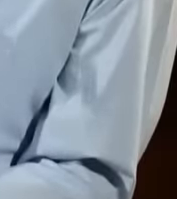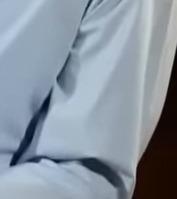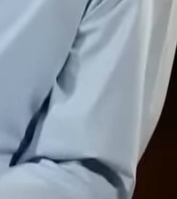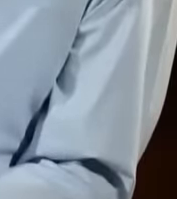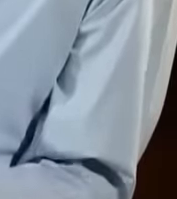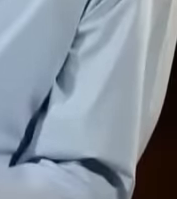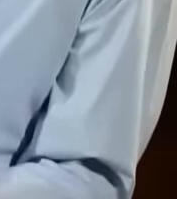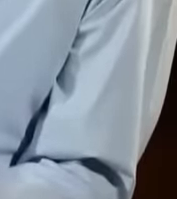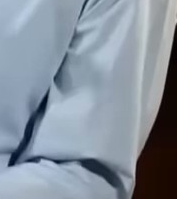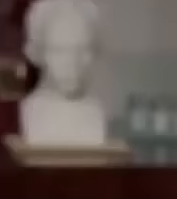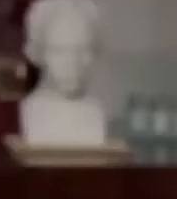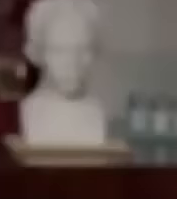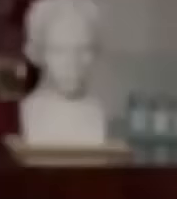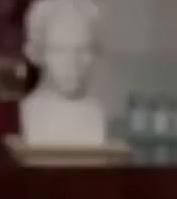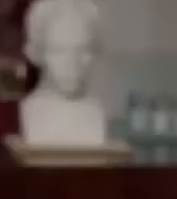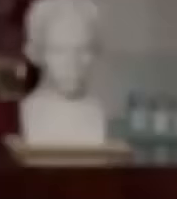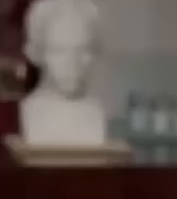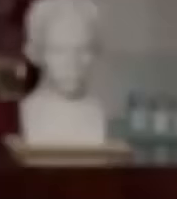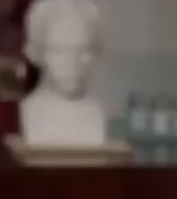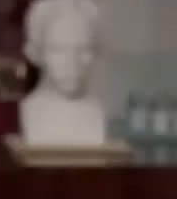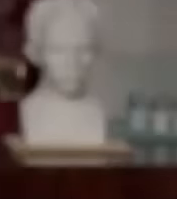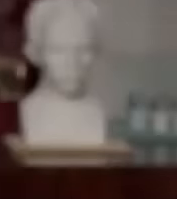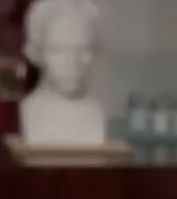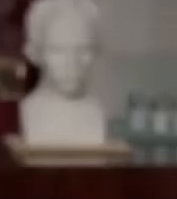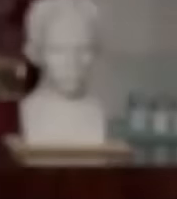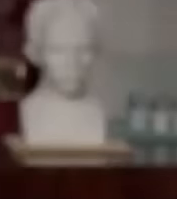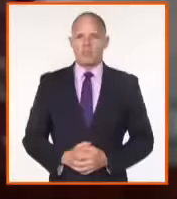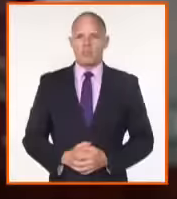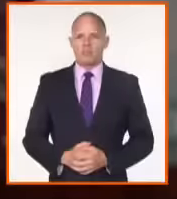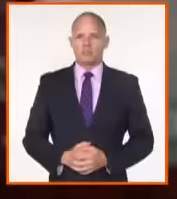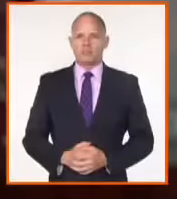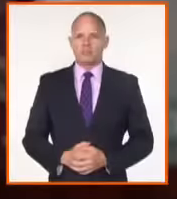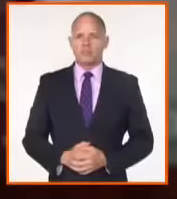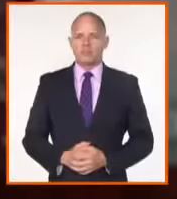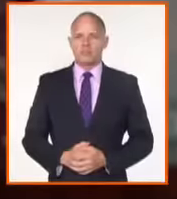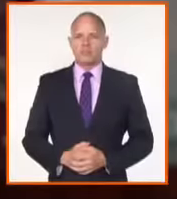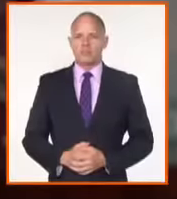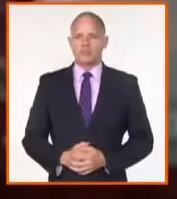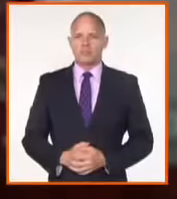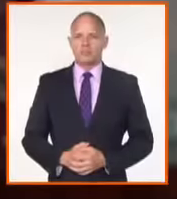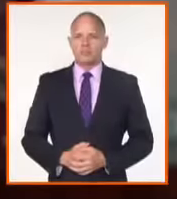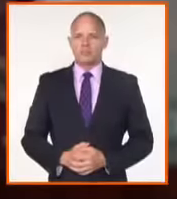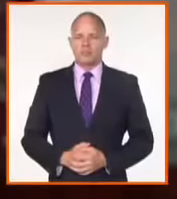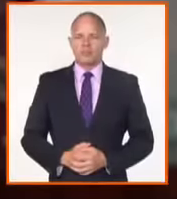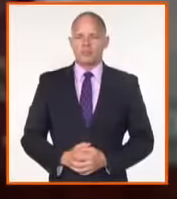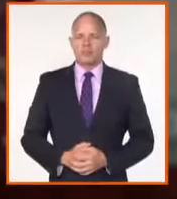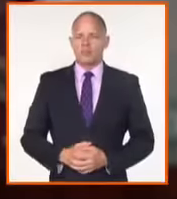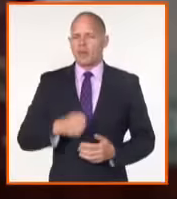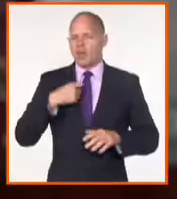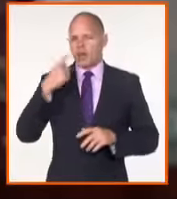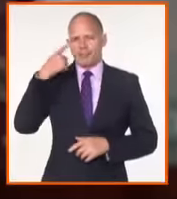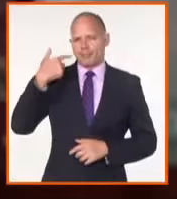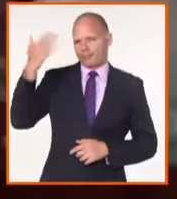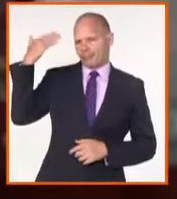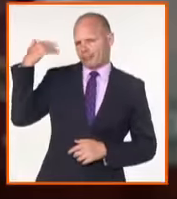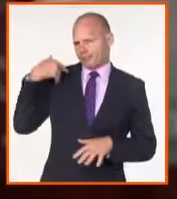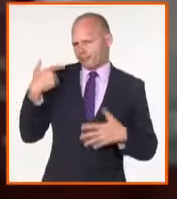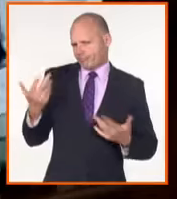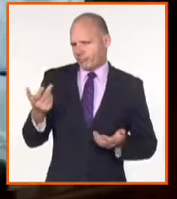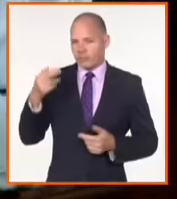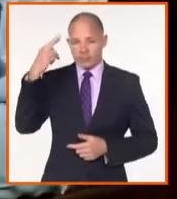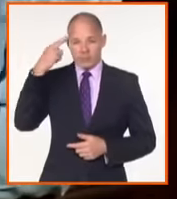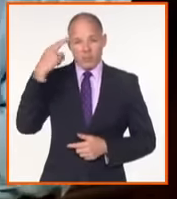ilegal, insegura, desordenada, que cuesta vida. Y remontémonos entonces un poco al periodo anterior a